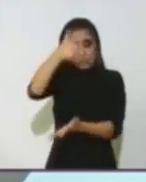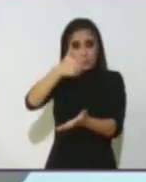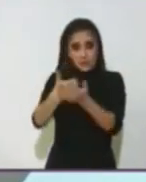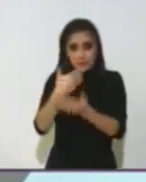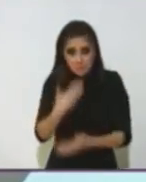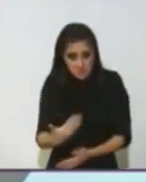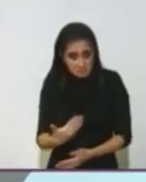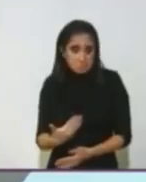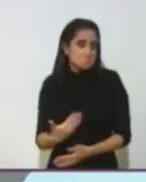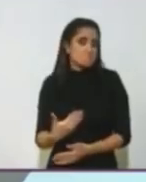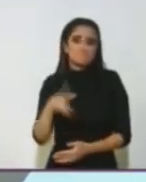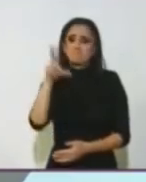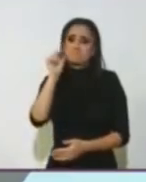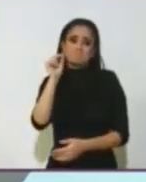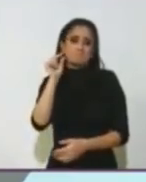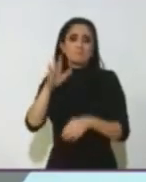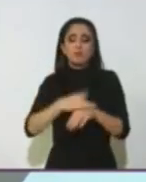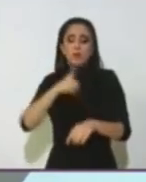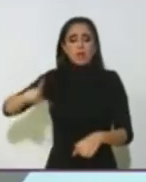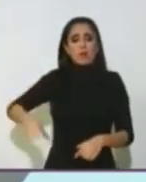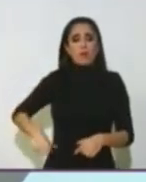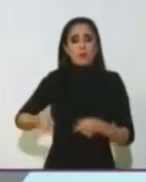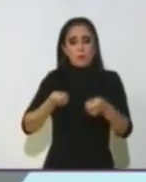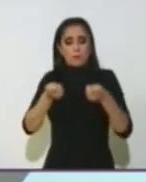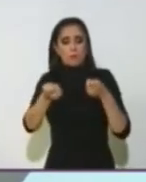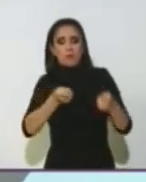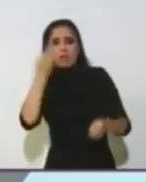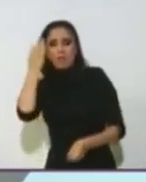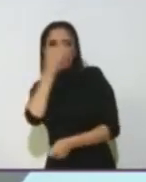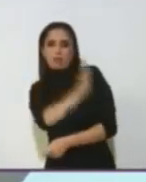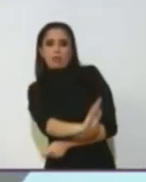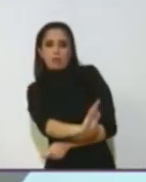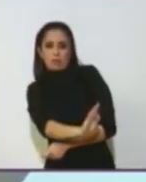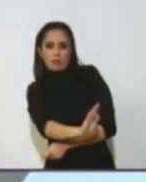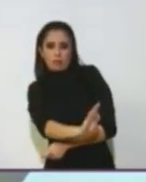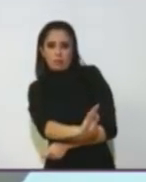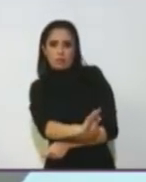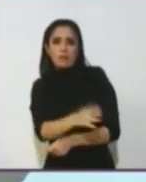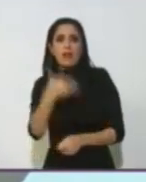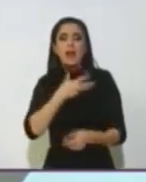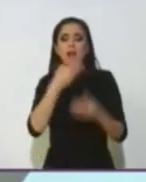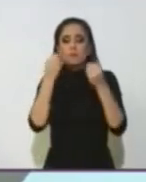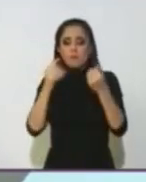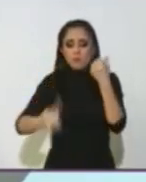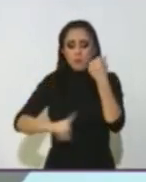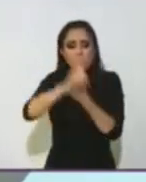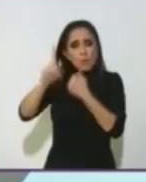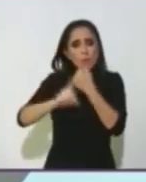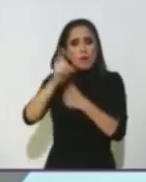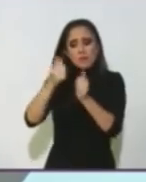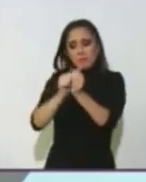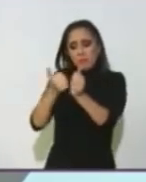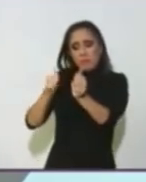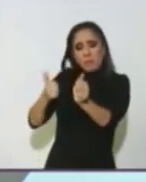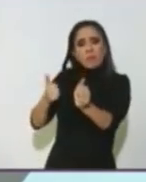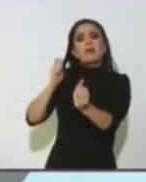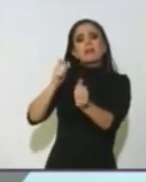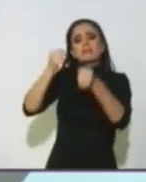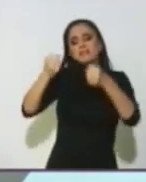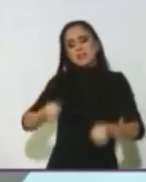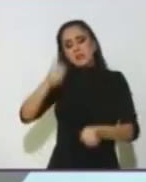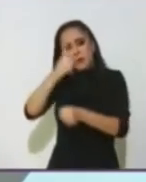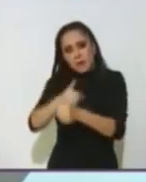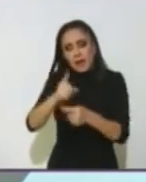por un gobierno que nos dio la espalda hay grandes regresiones en la ciudad en seguridad en